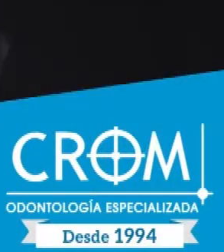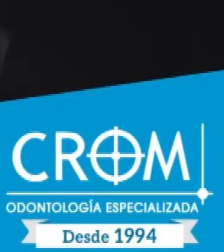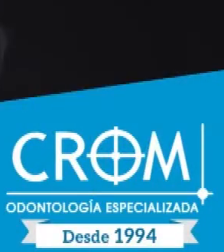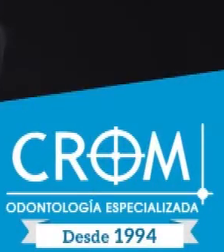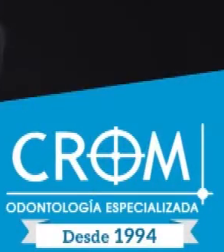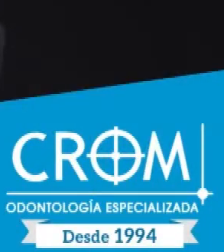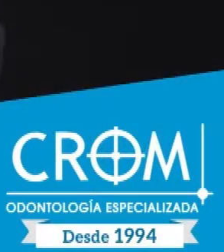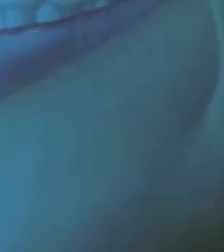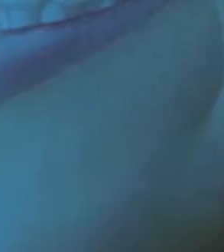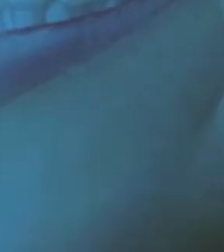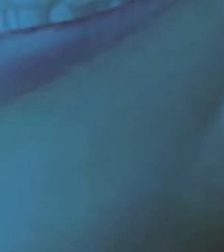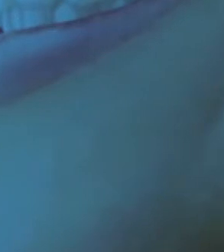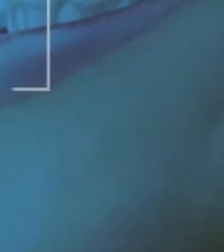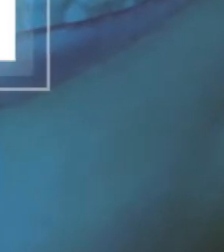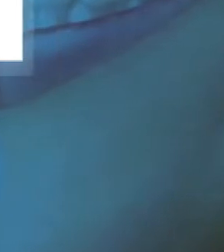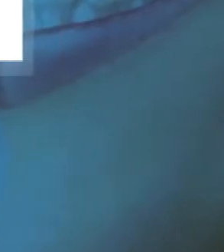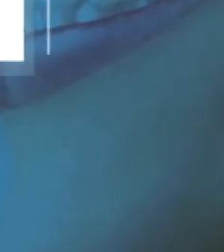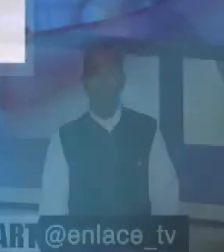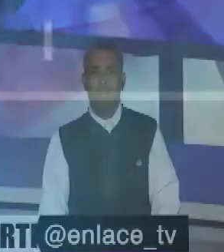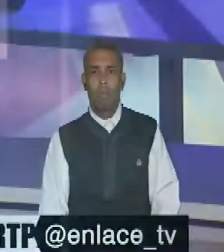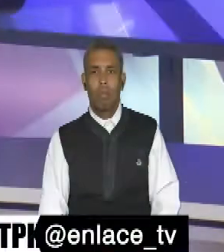es odontología especializada.